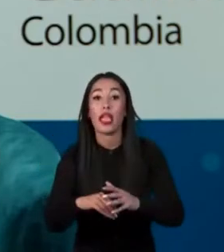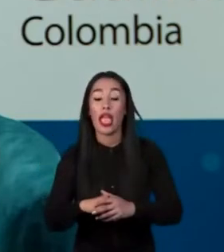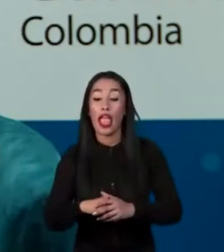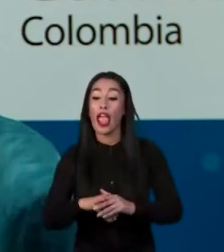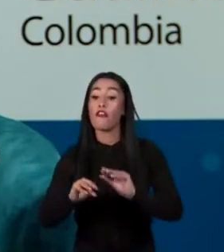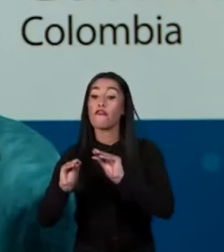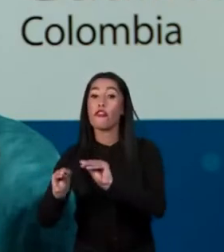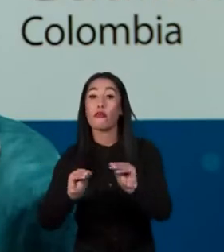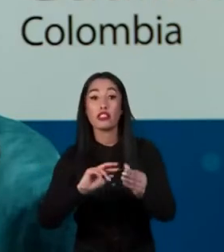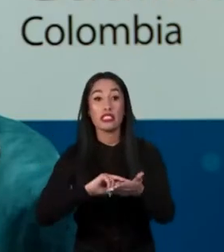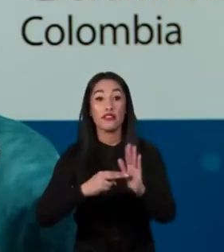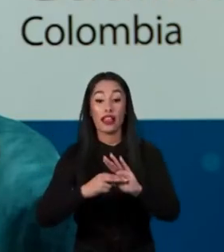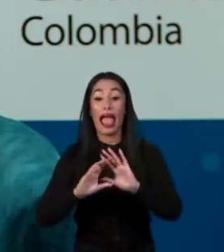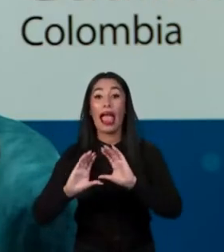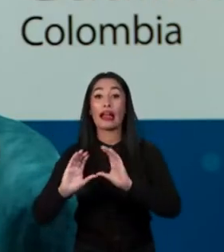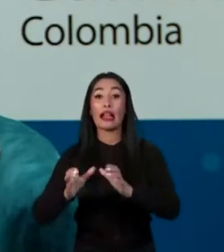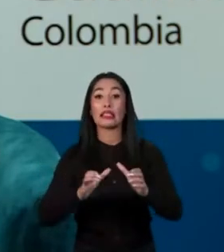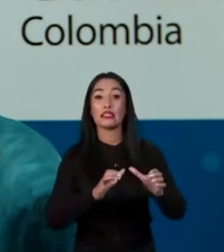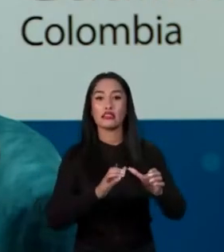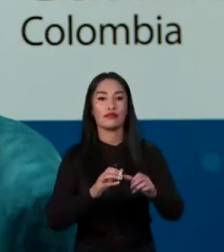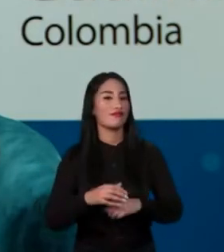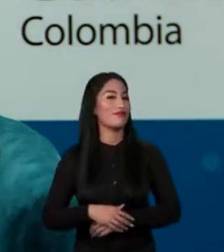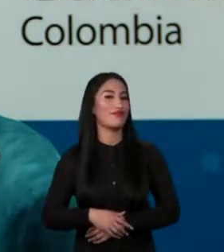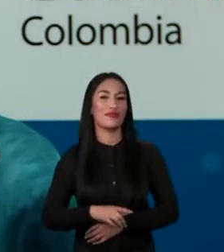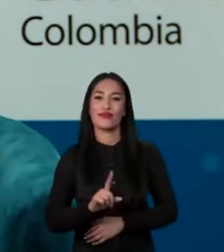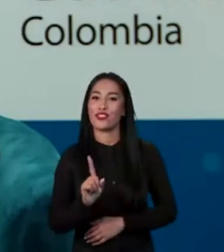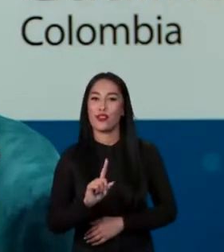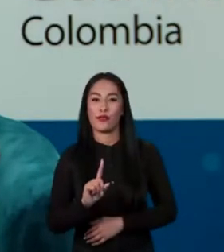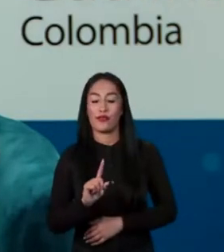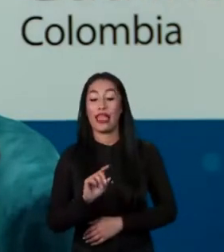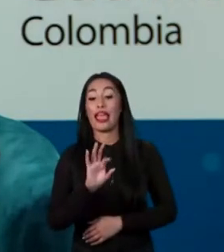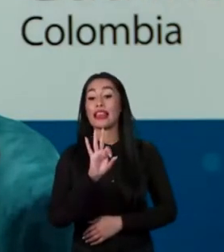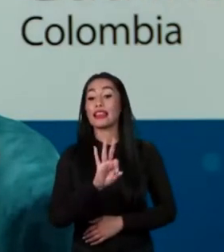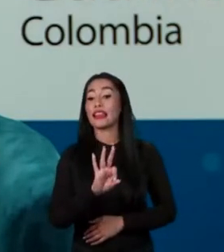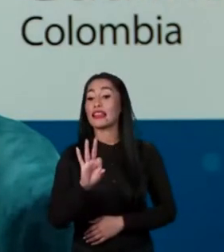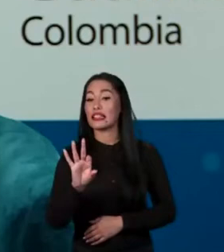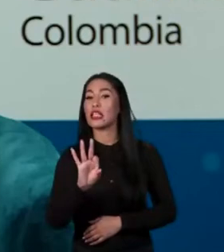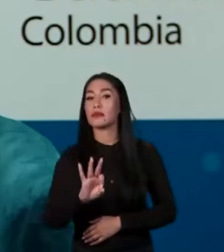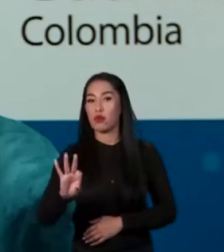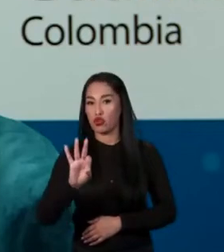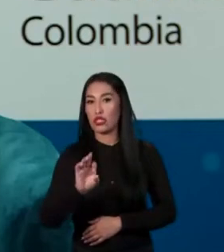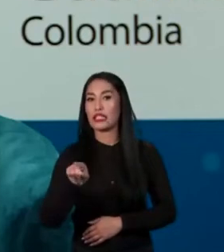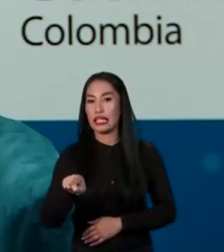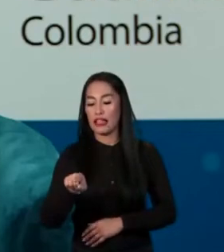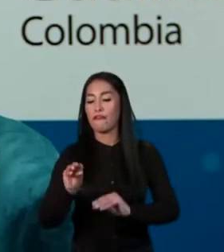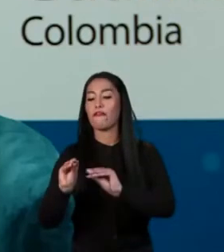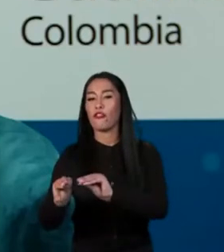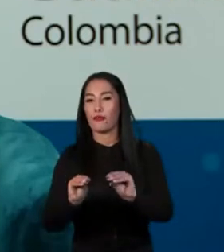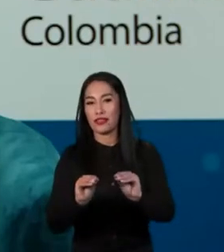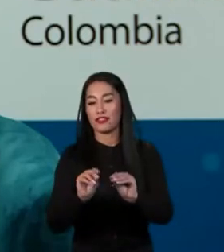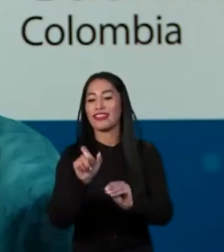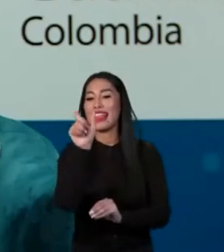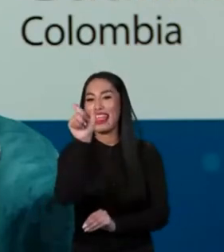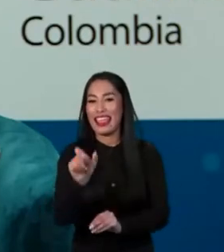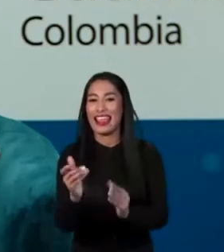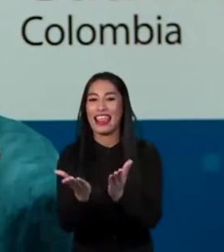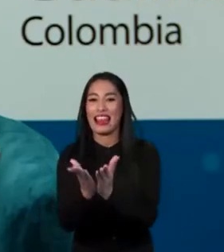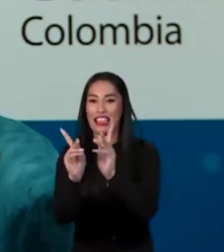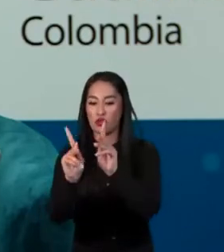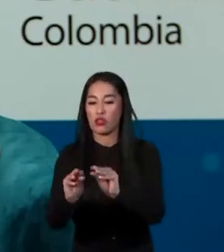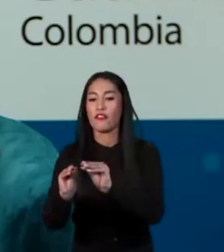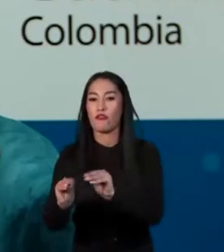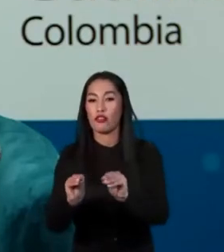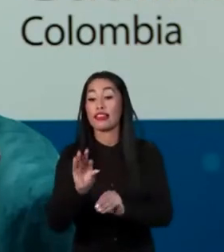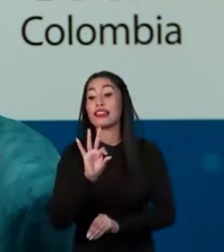y las clases son el 33 por ciento de la formación de un estudiante el resto